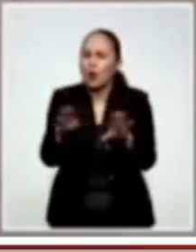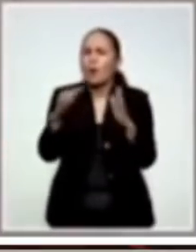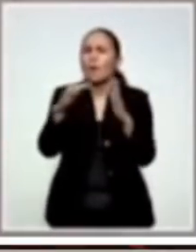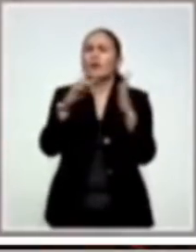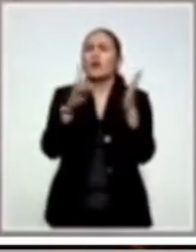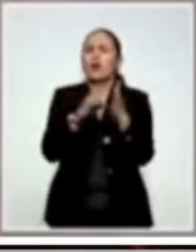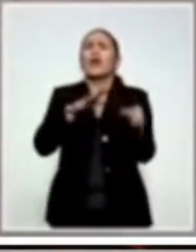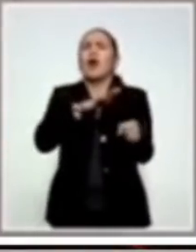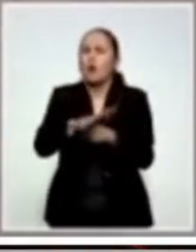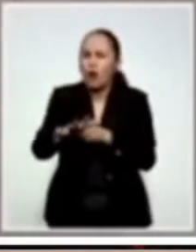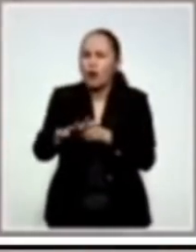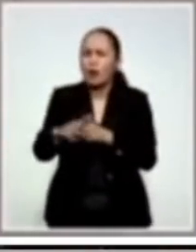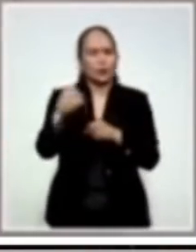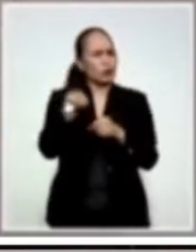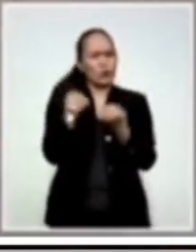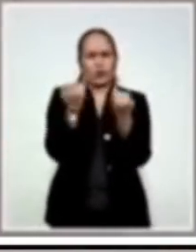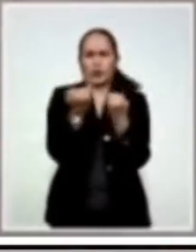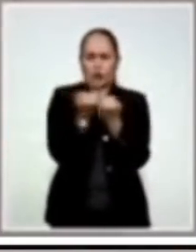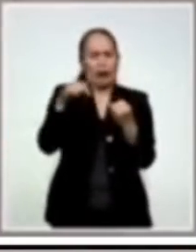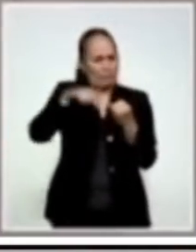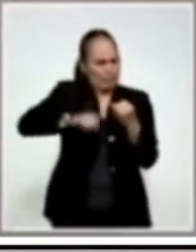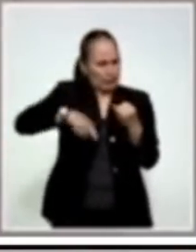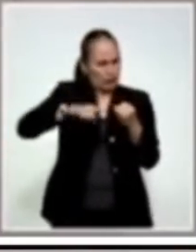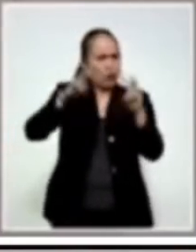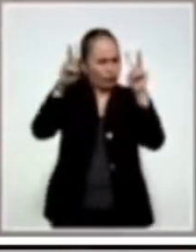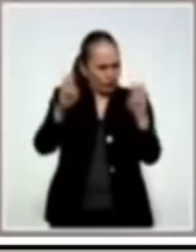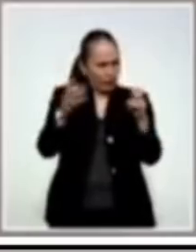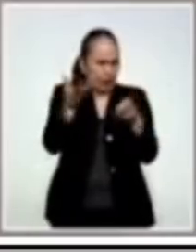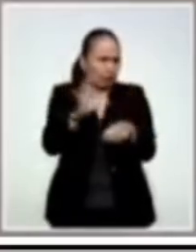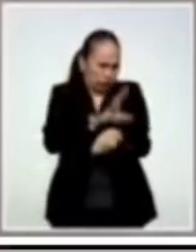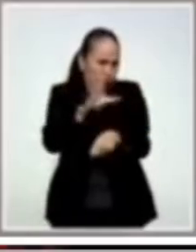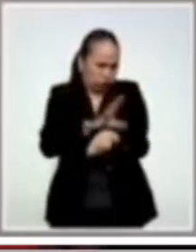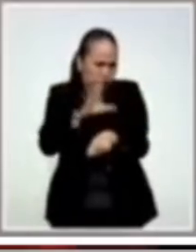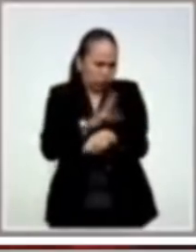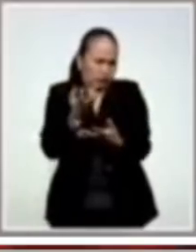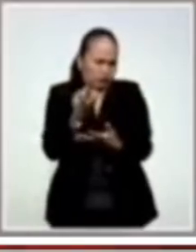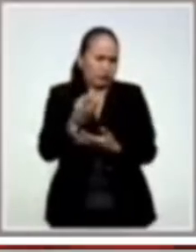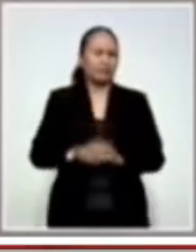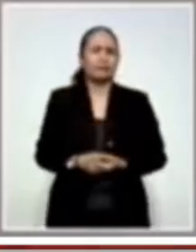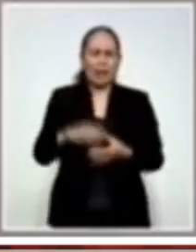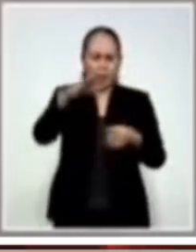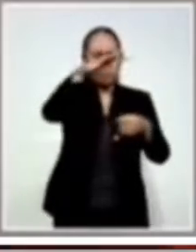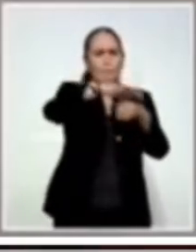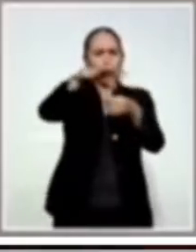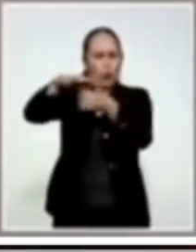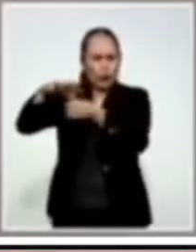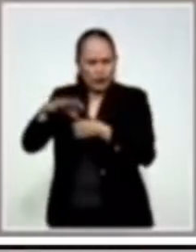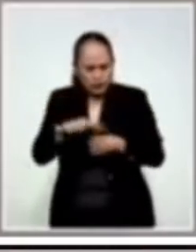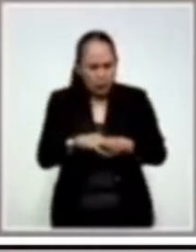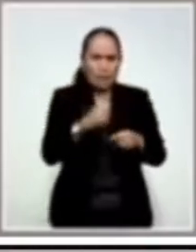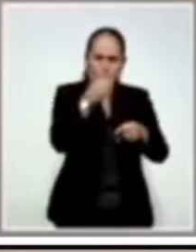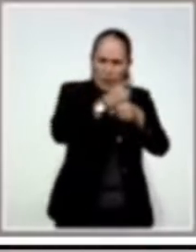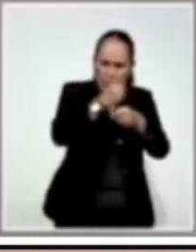asunto, como lo hice en este asunto. Se llevó a cabo la votación por